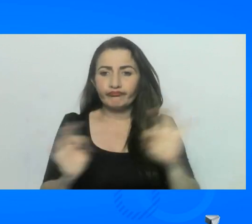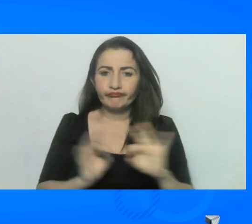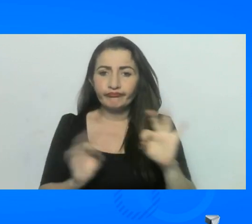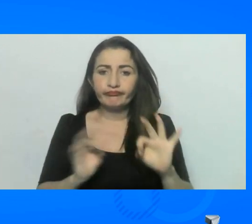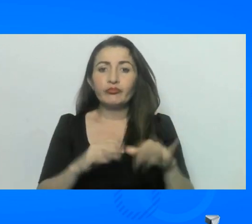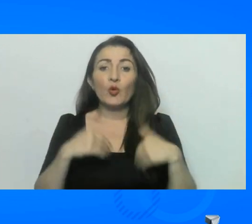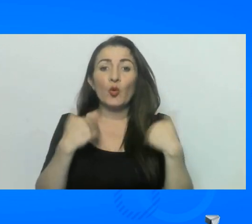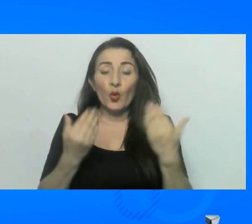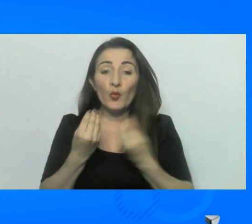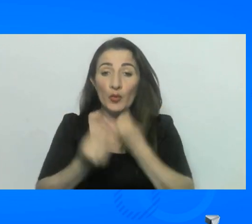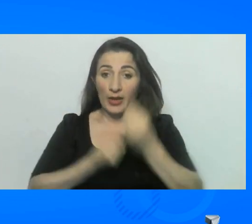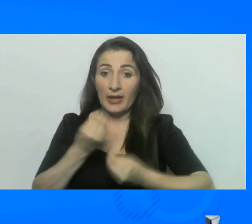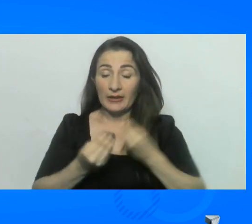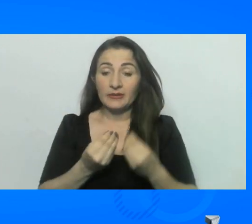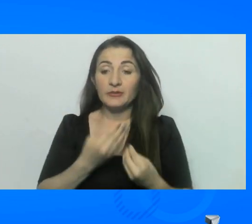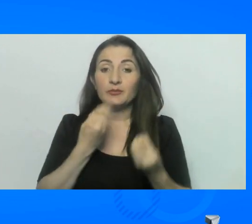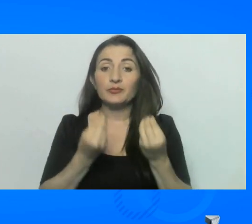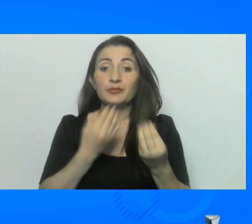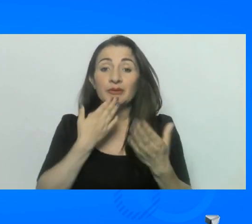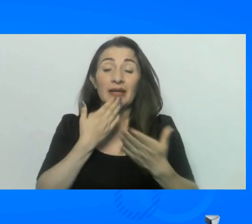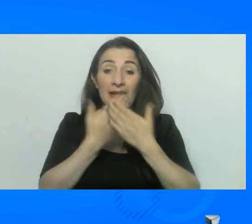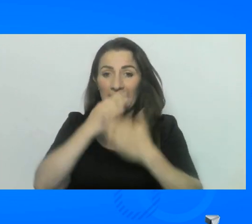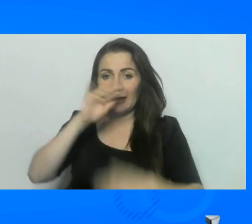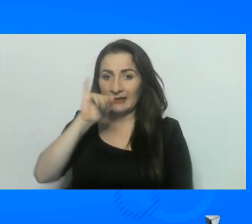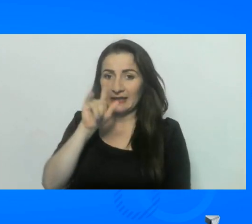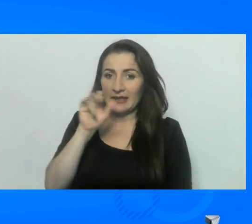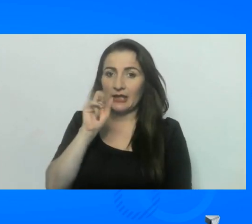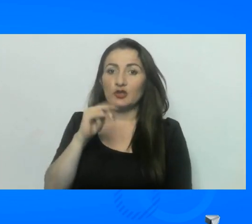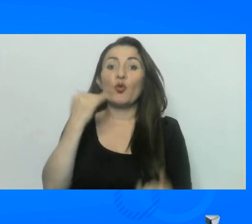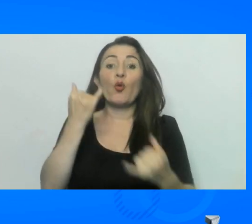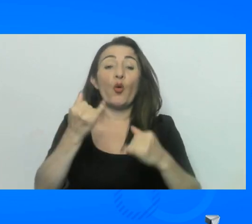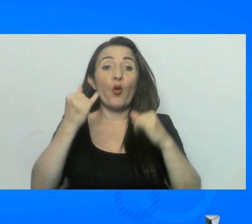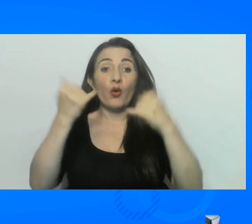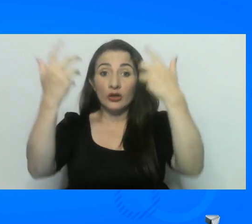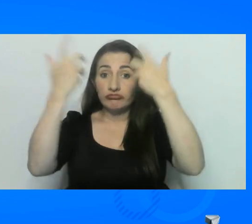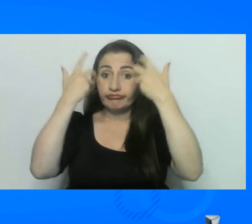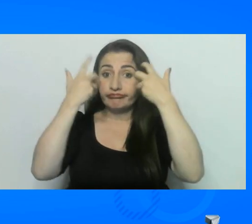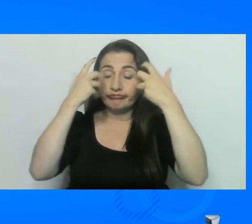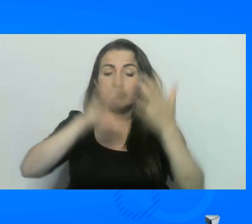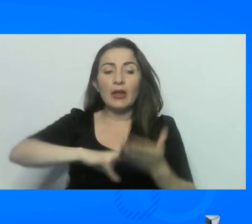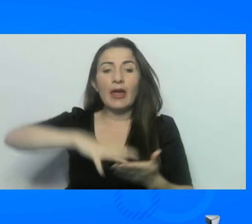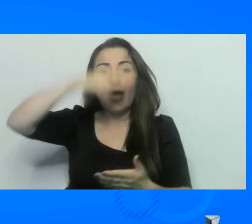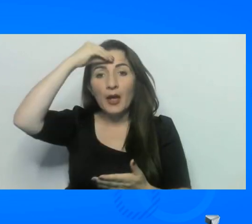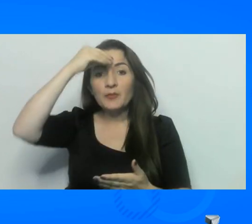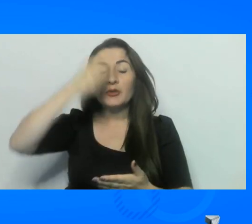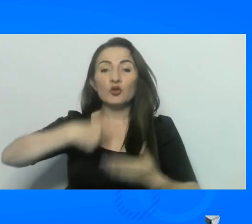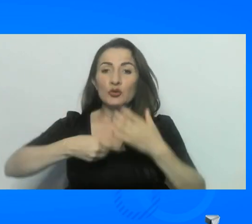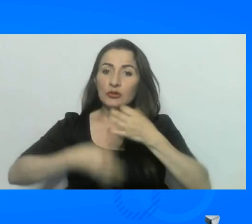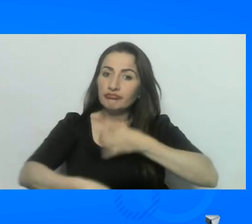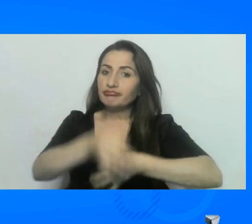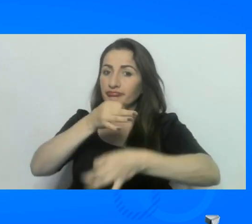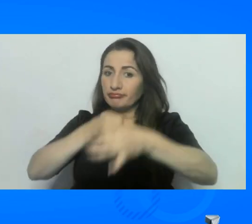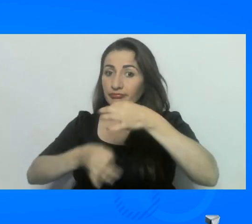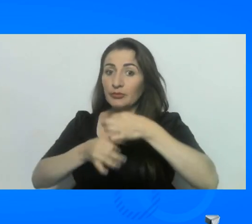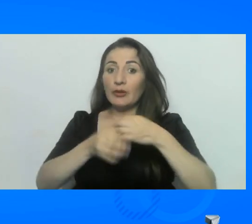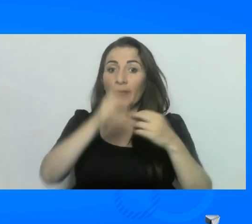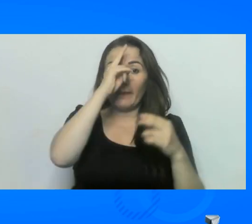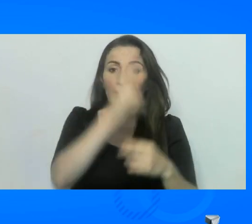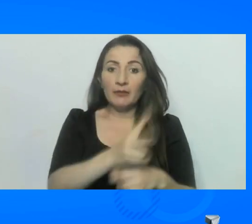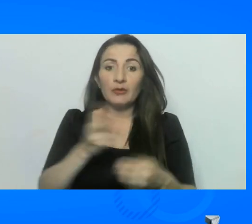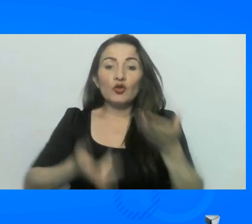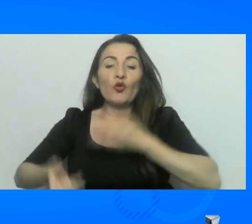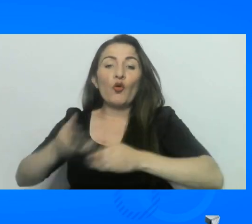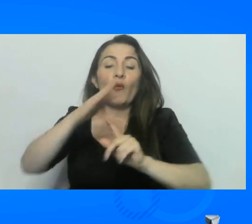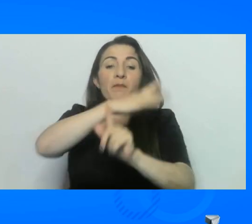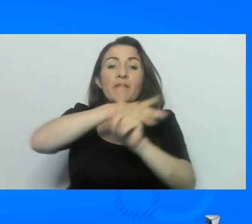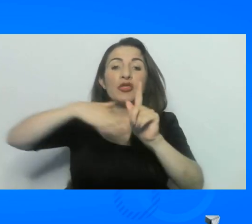dice, muchas gracias, me gustó mucho la cátedra de hoy, ya que aprendí que debemos ser empáticos y respetuosos con el medio ambiente